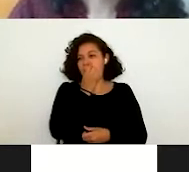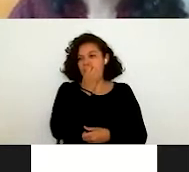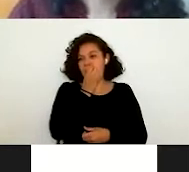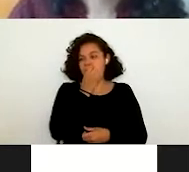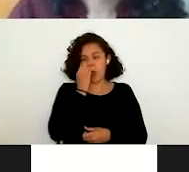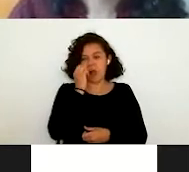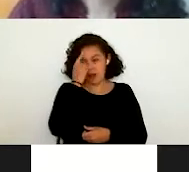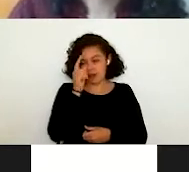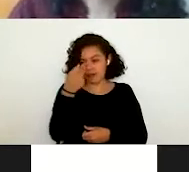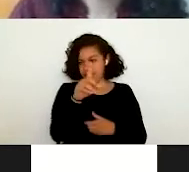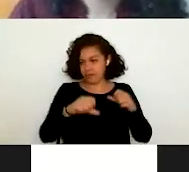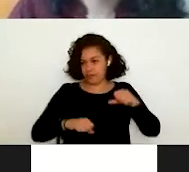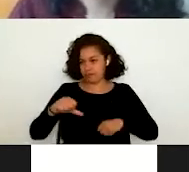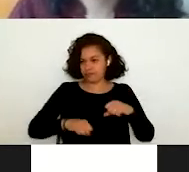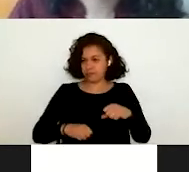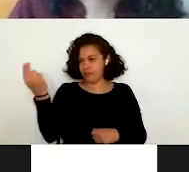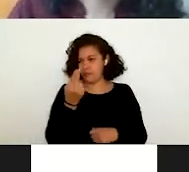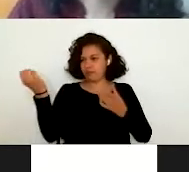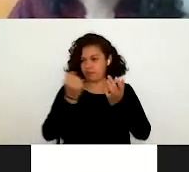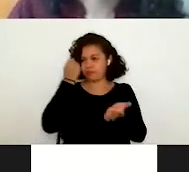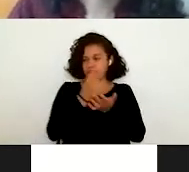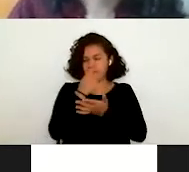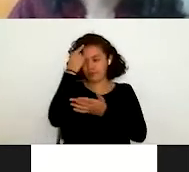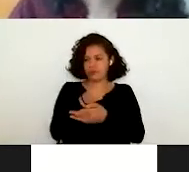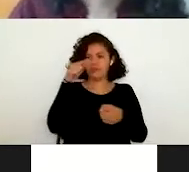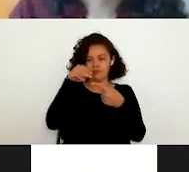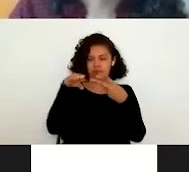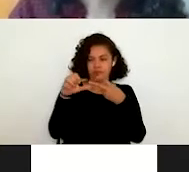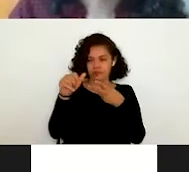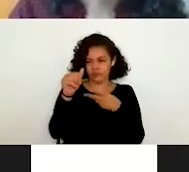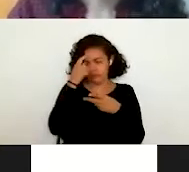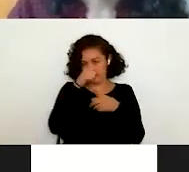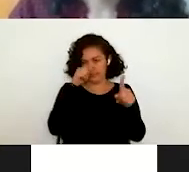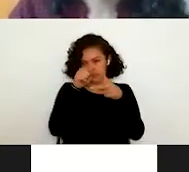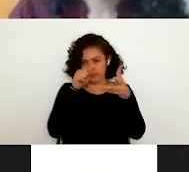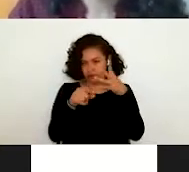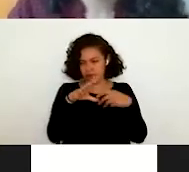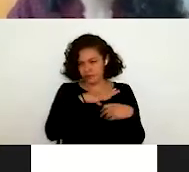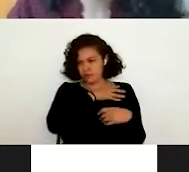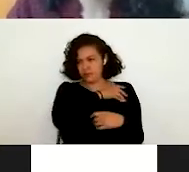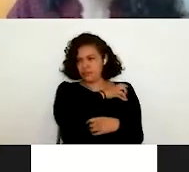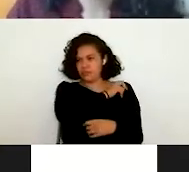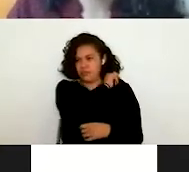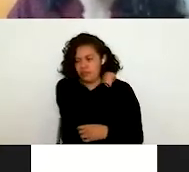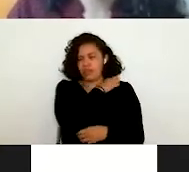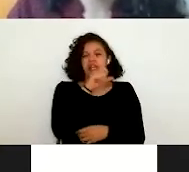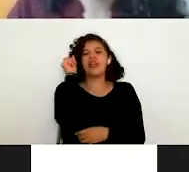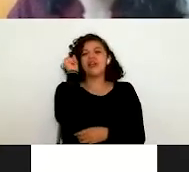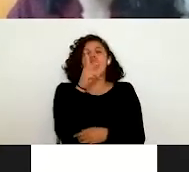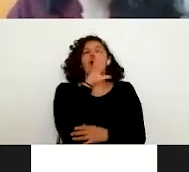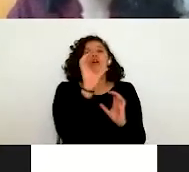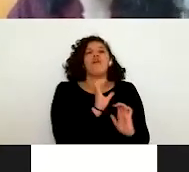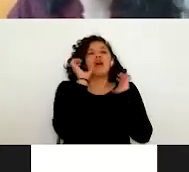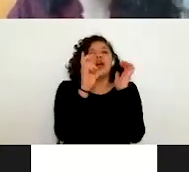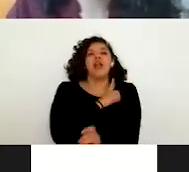actividades son necesarias para alcanzar las metas y los objetivos. Y tenemos que también ser cuidadosos de